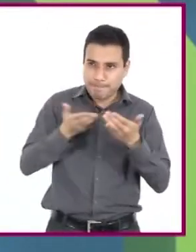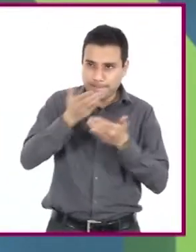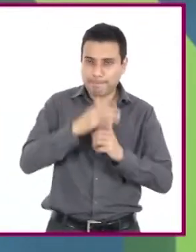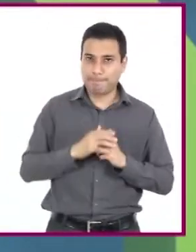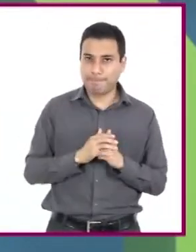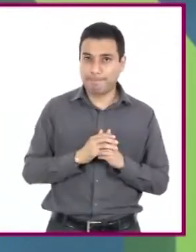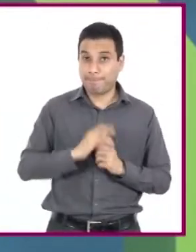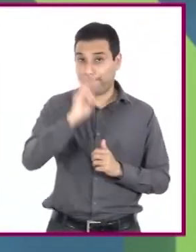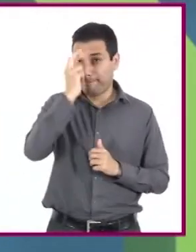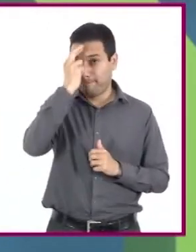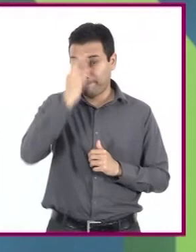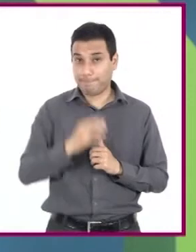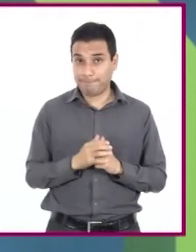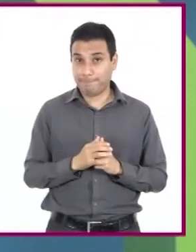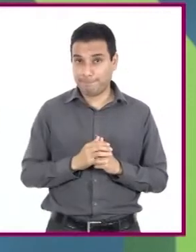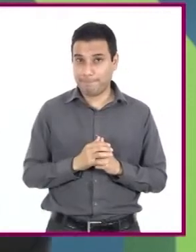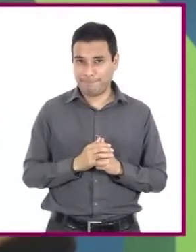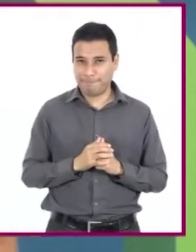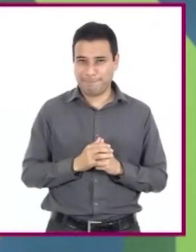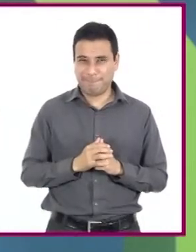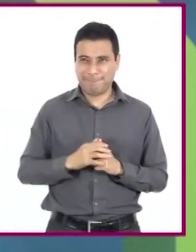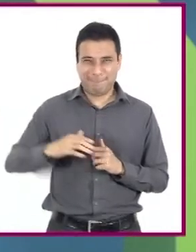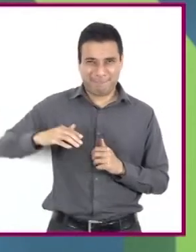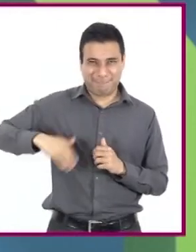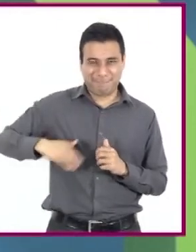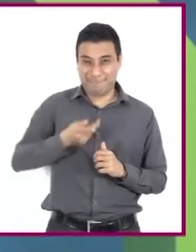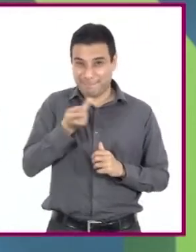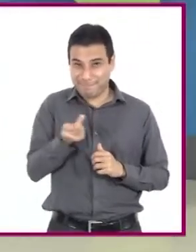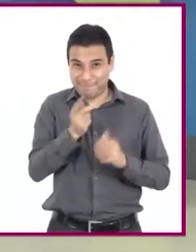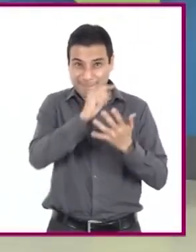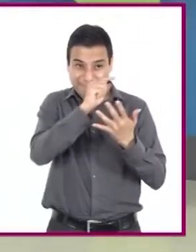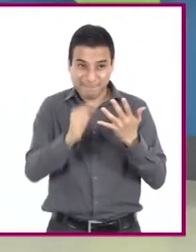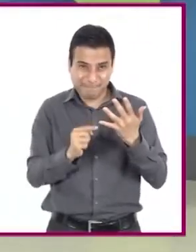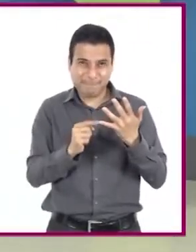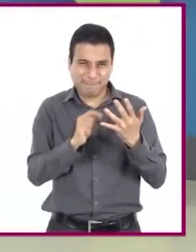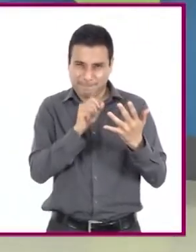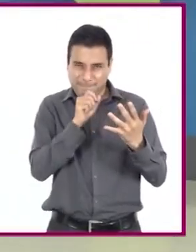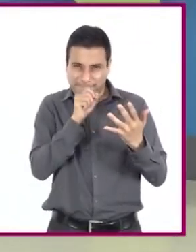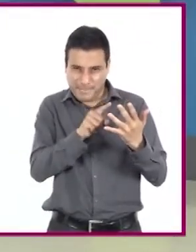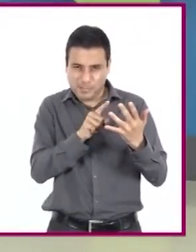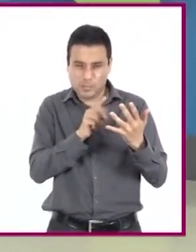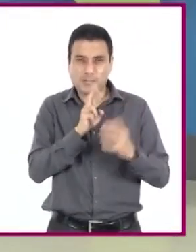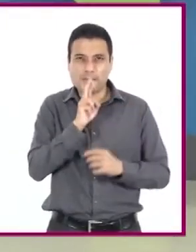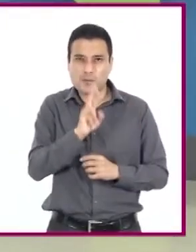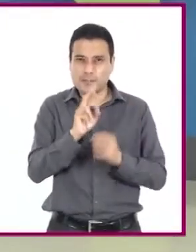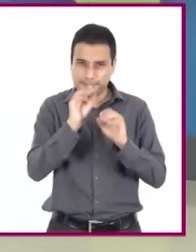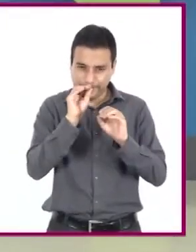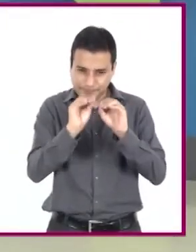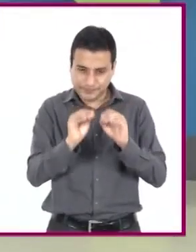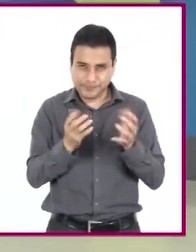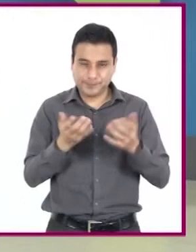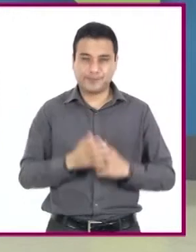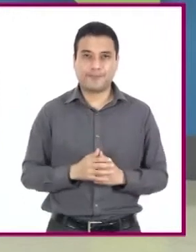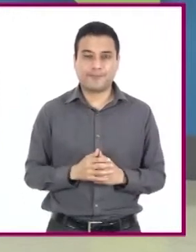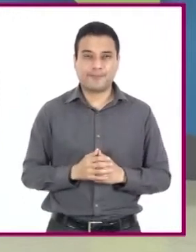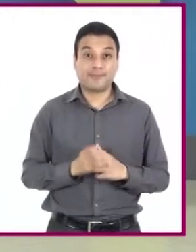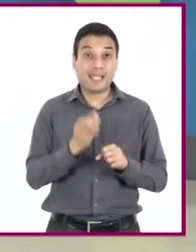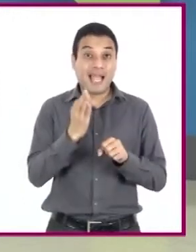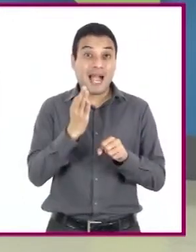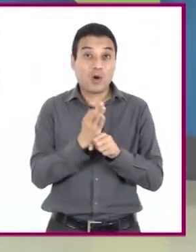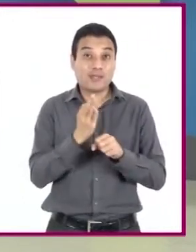de partida las respuestas a las preguntas anteriores. En esta situación de confinamiento,